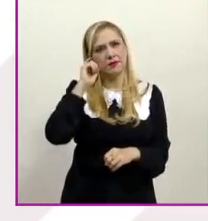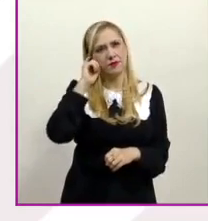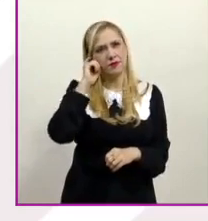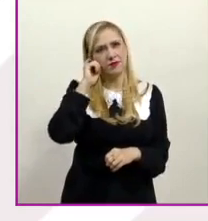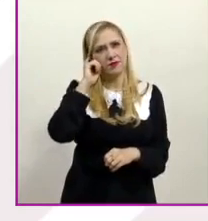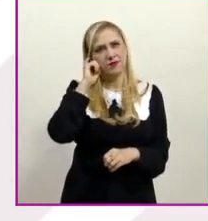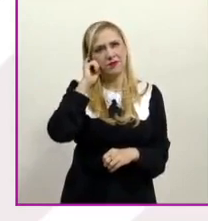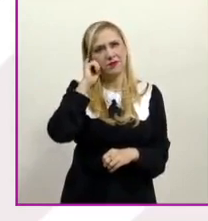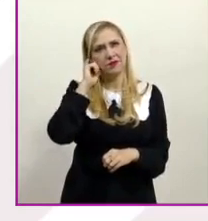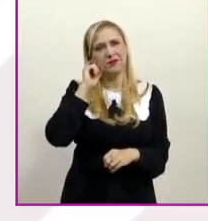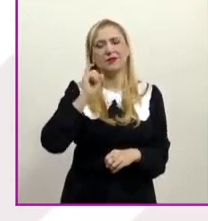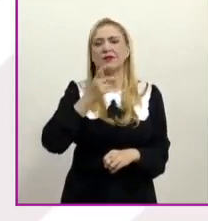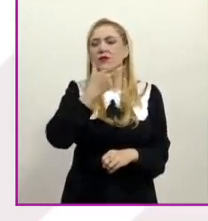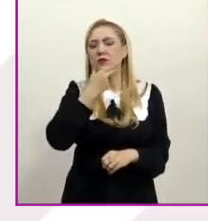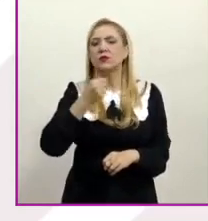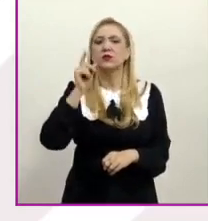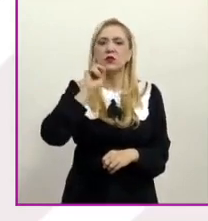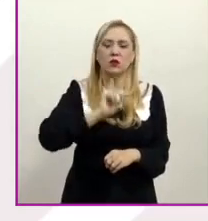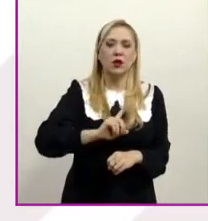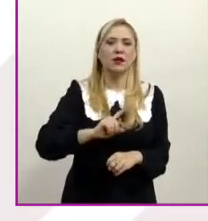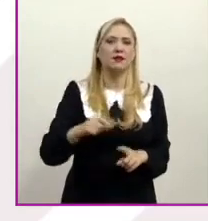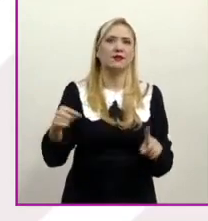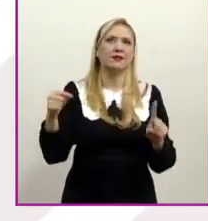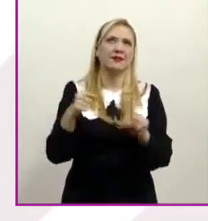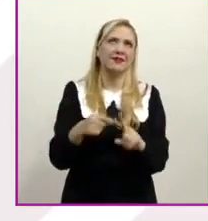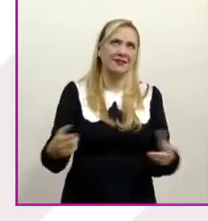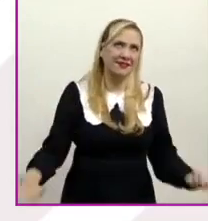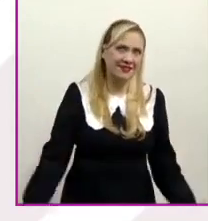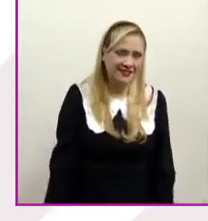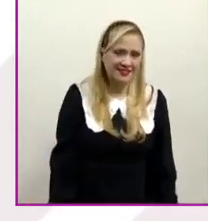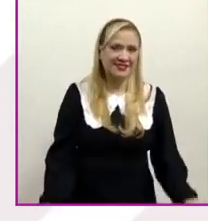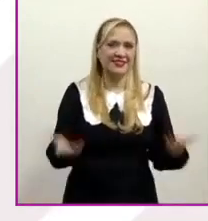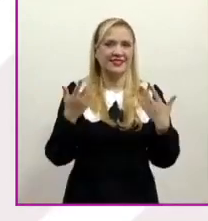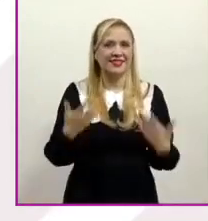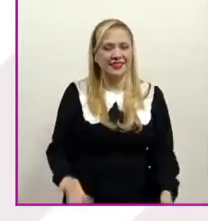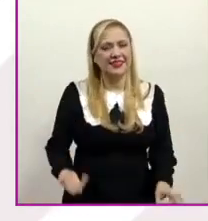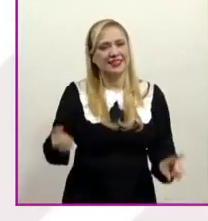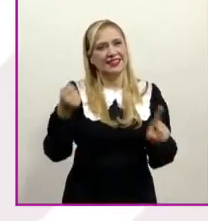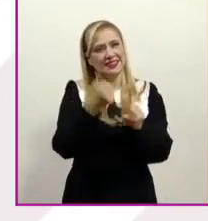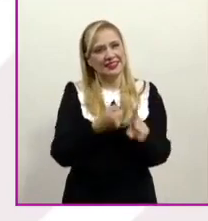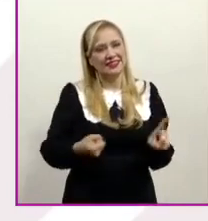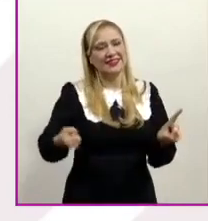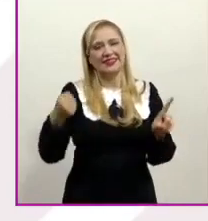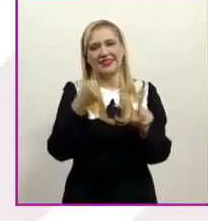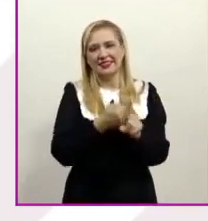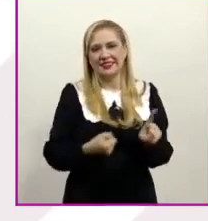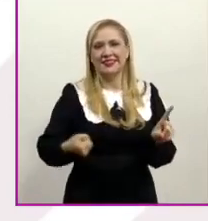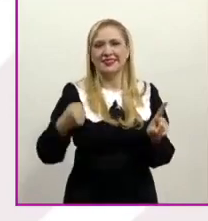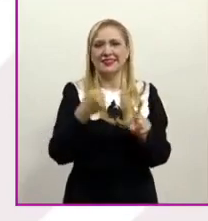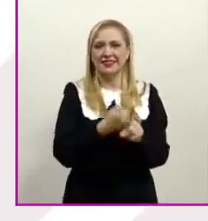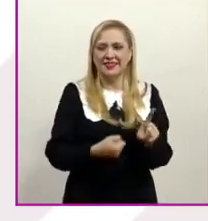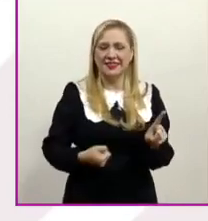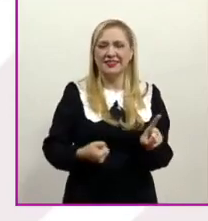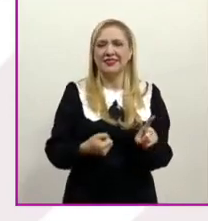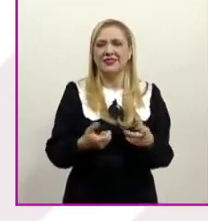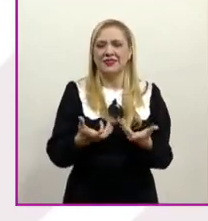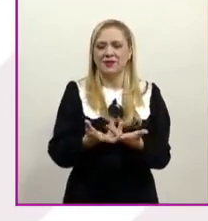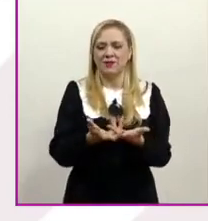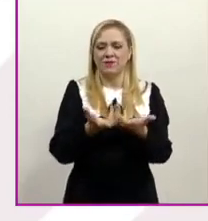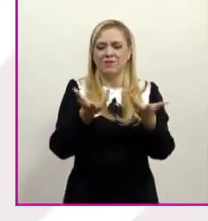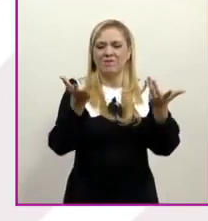el asunto de género otra vez se nos vuelve a colar. Estas luchas que están de alguna manera intersectadas.